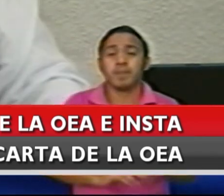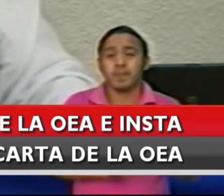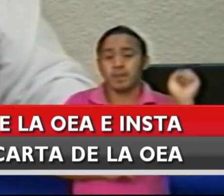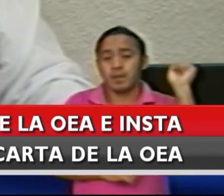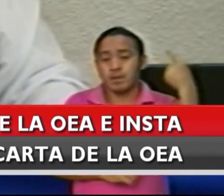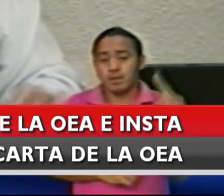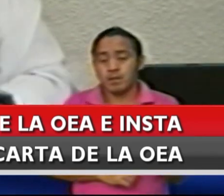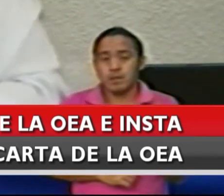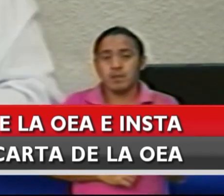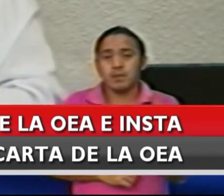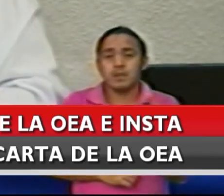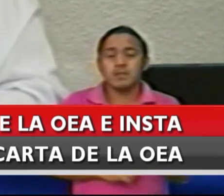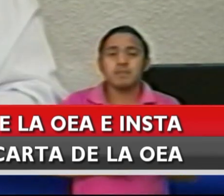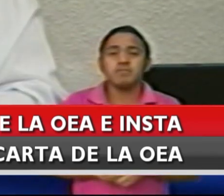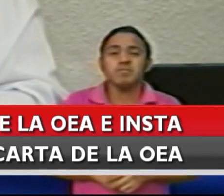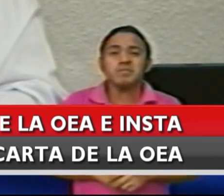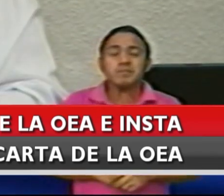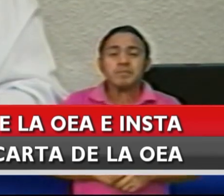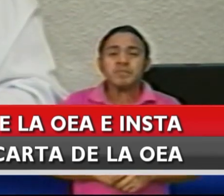primero,